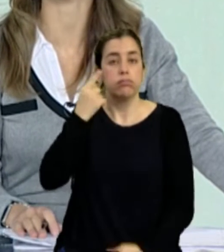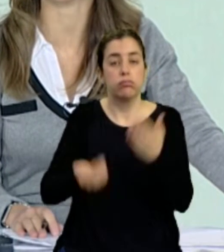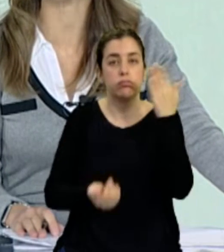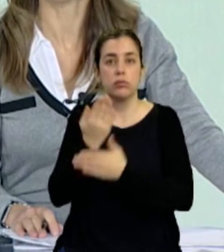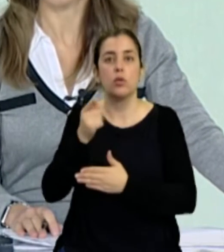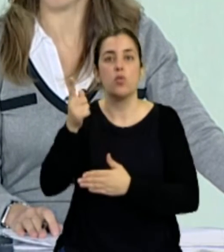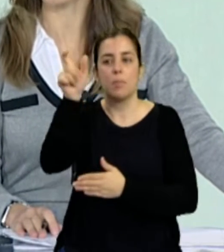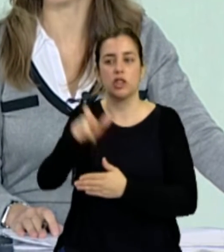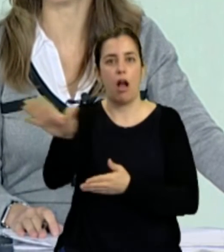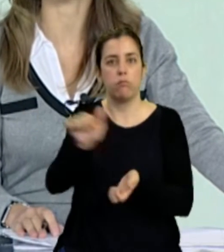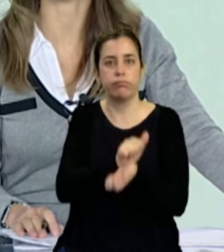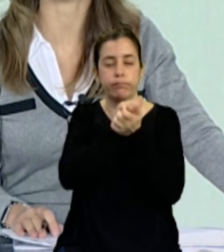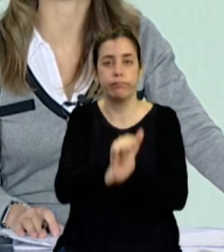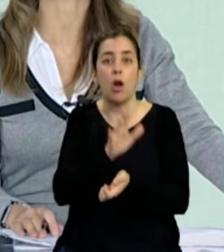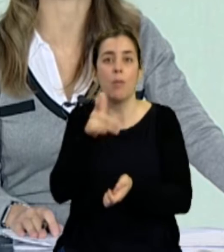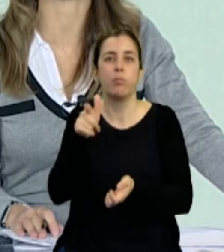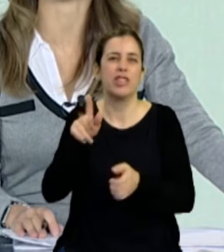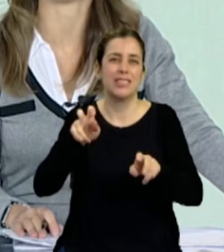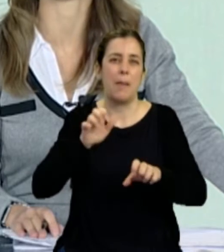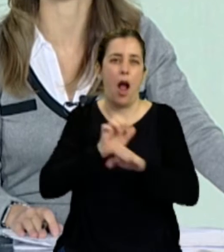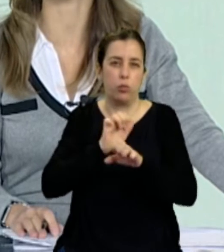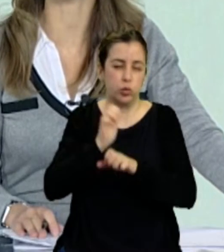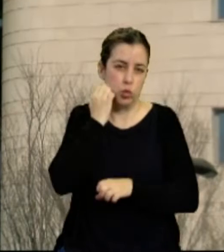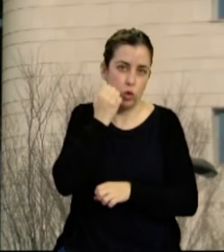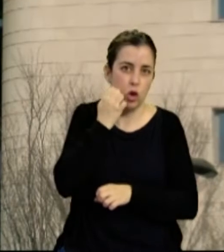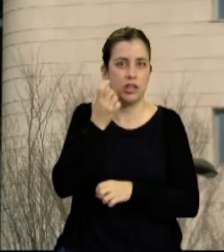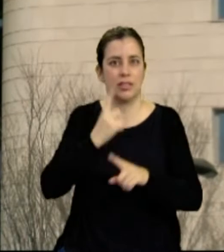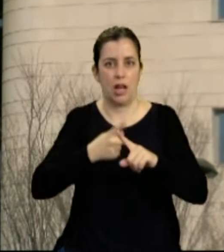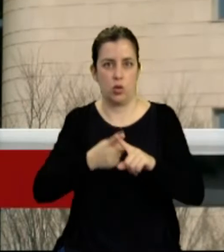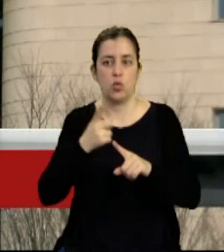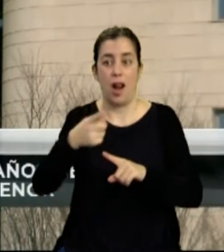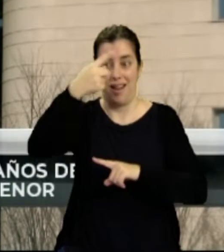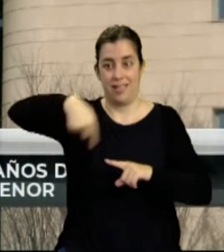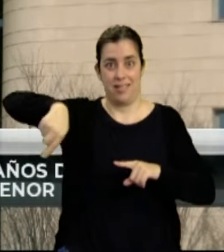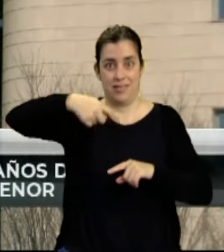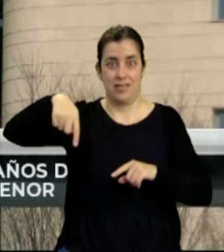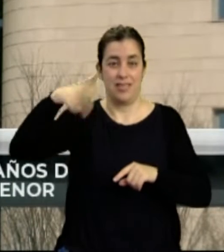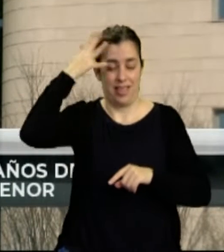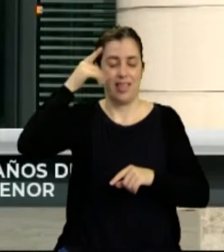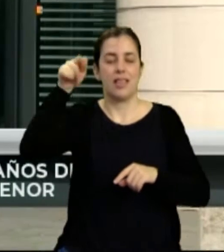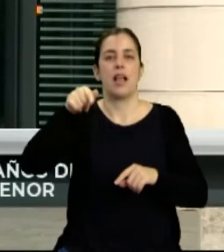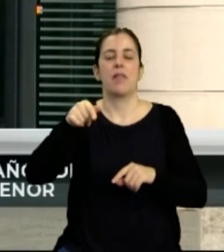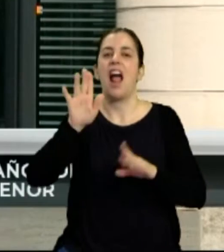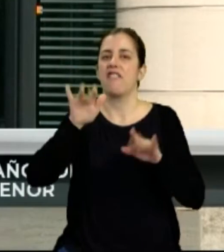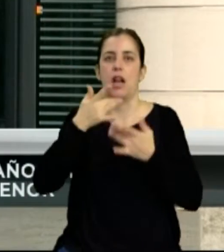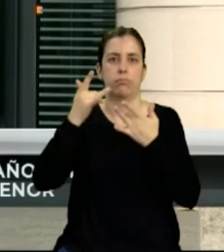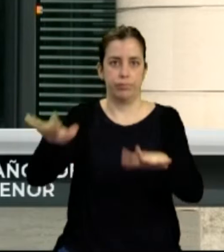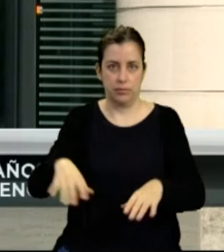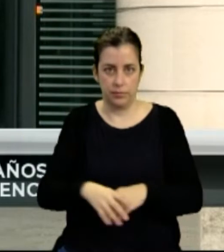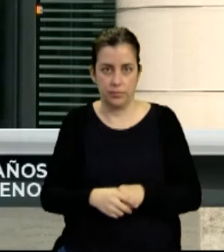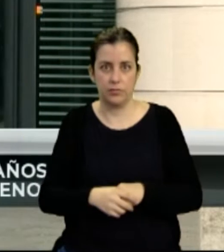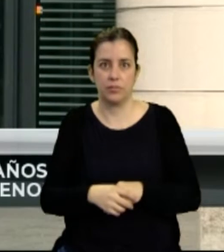abusos sexuales a una menor de 13 años en La Ribera. El Tribunal Superior de Justicia de Navarra concluye que las incongruencias de la